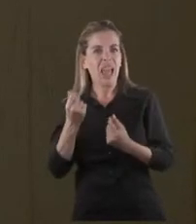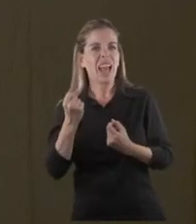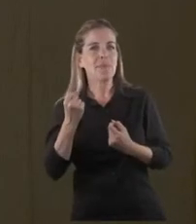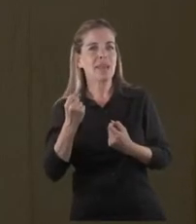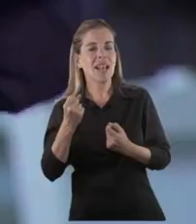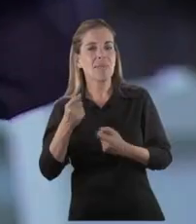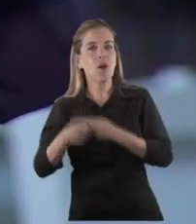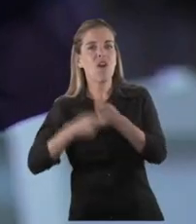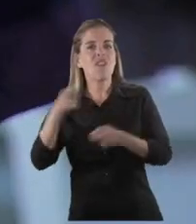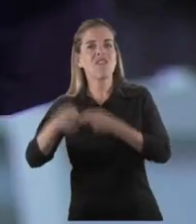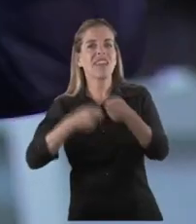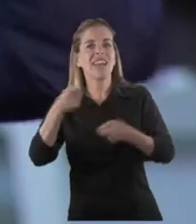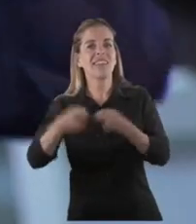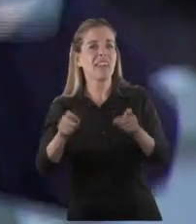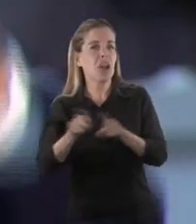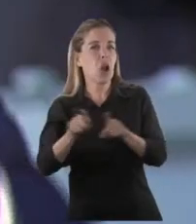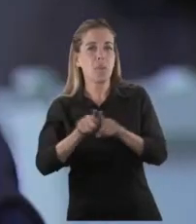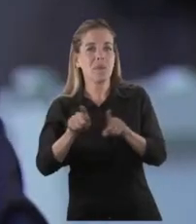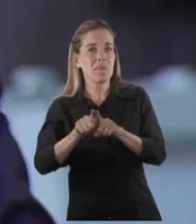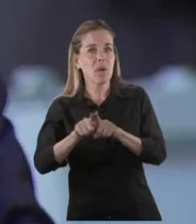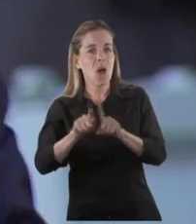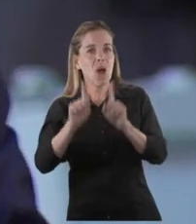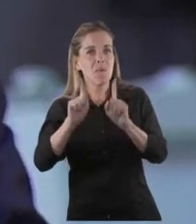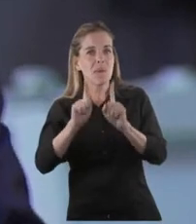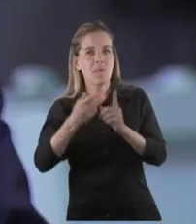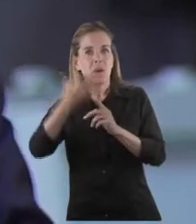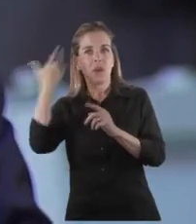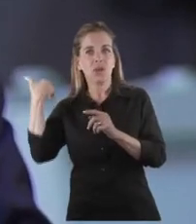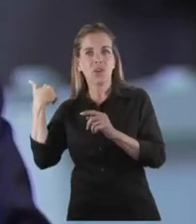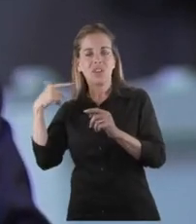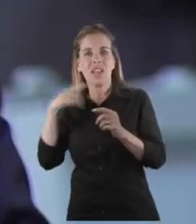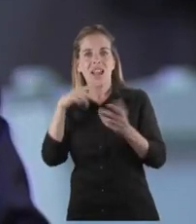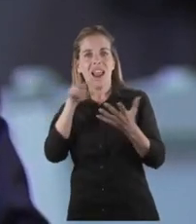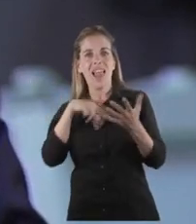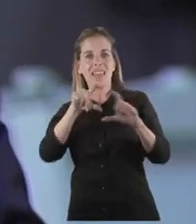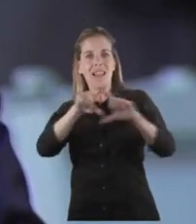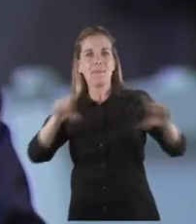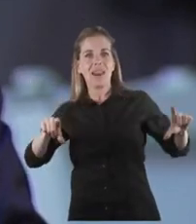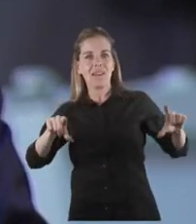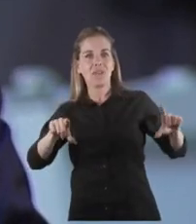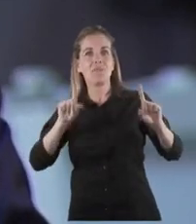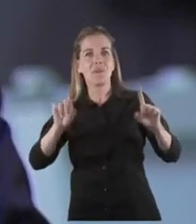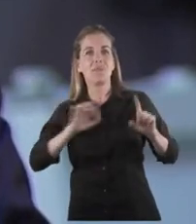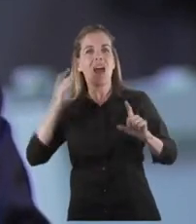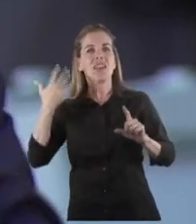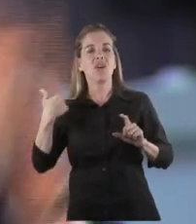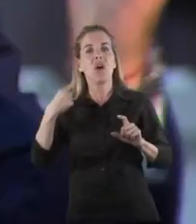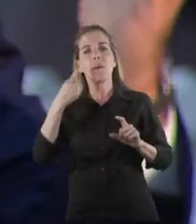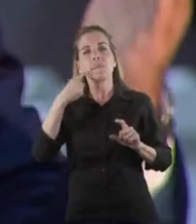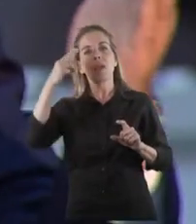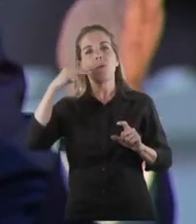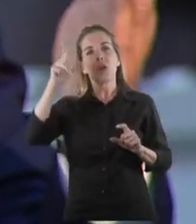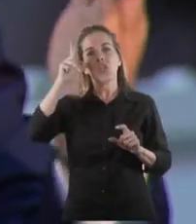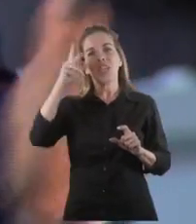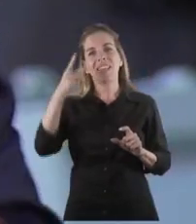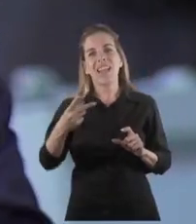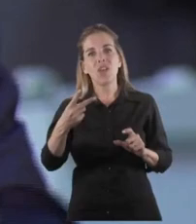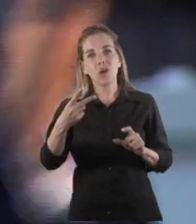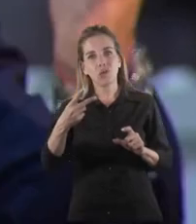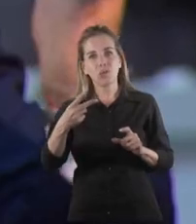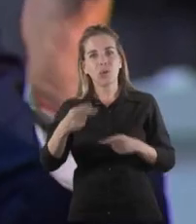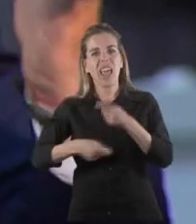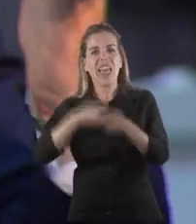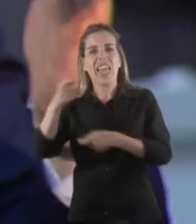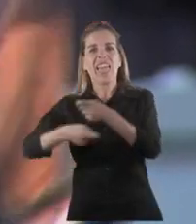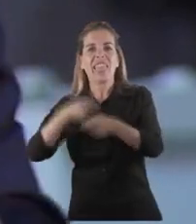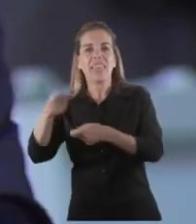mismo capitalismo del que se quejaba aquel documento. En 1982, harto de la timba financiera,